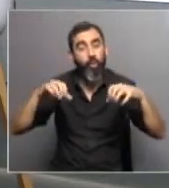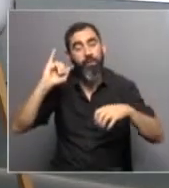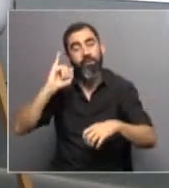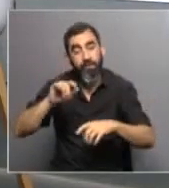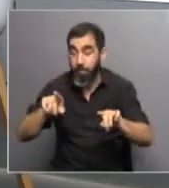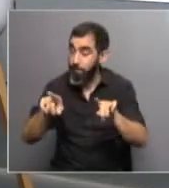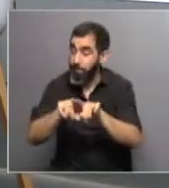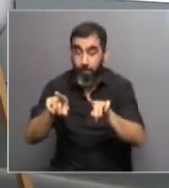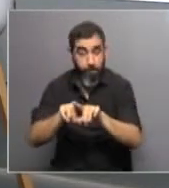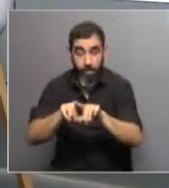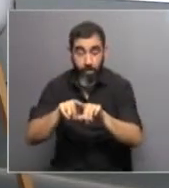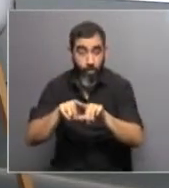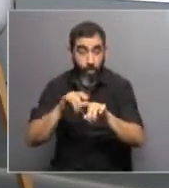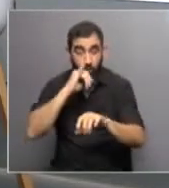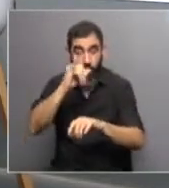Lo mismo